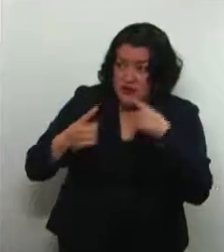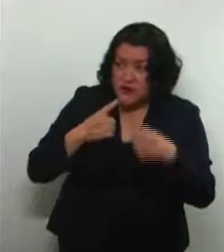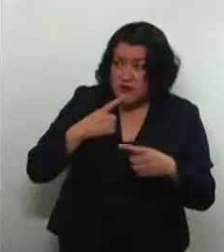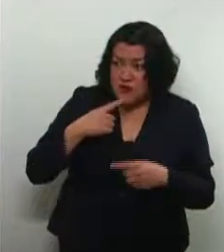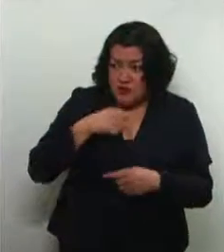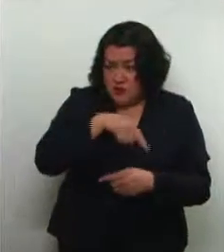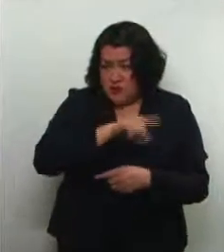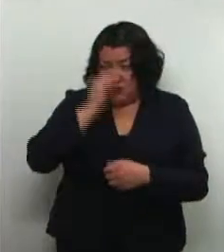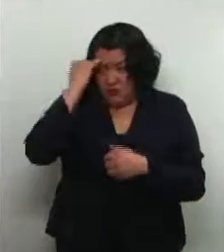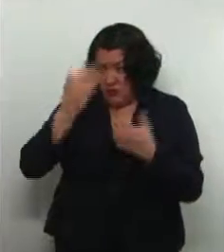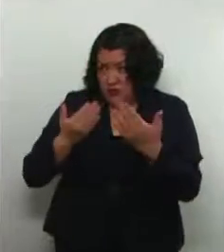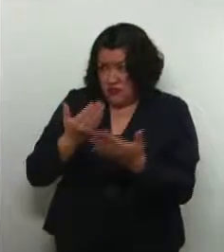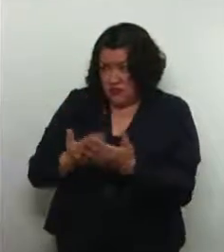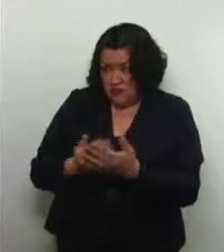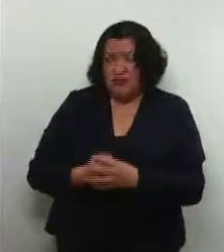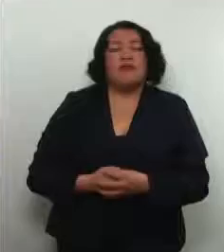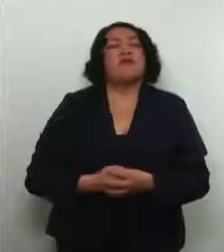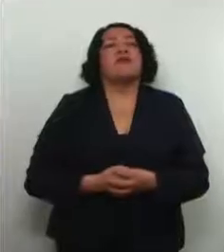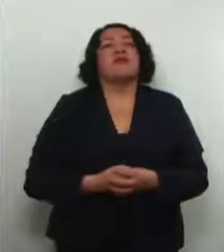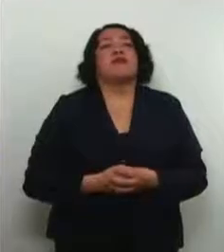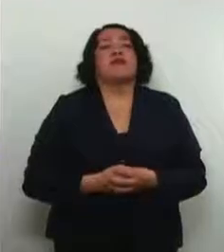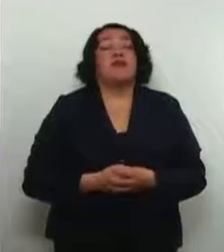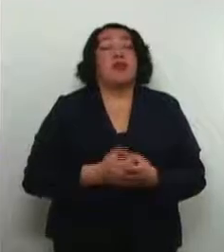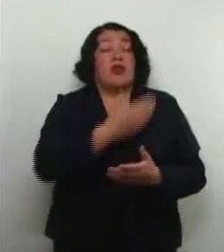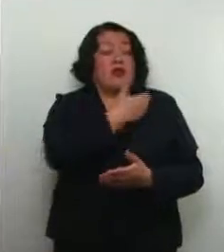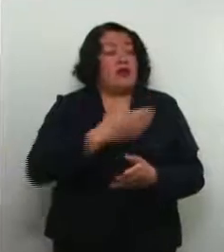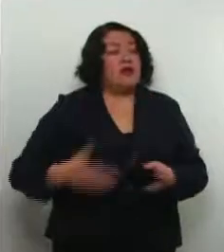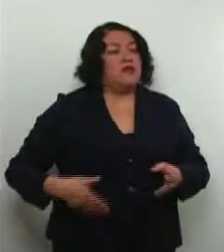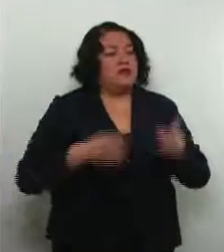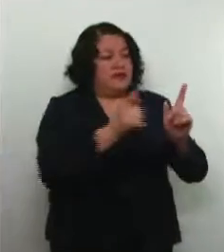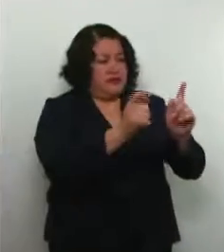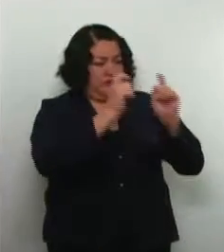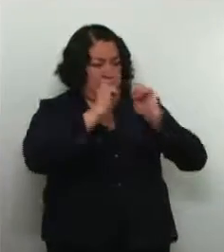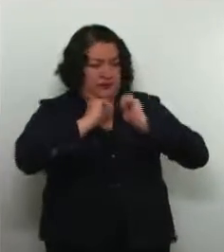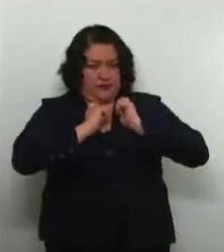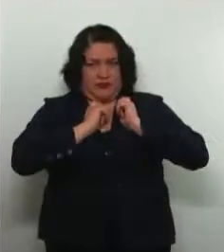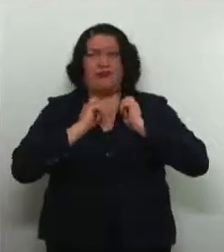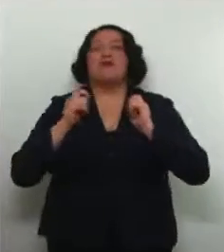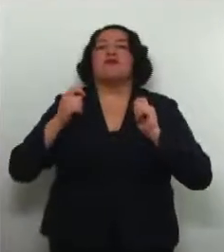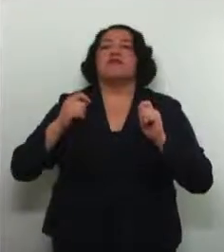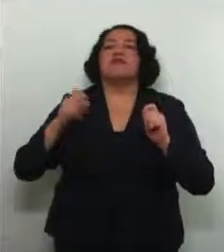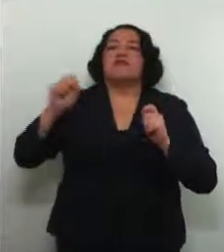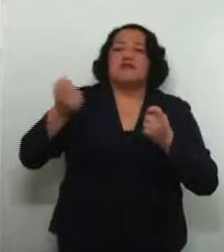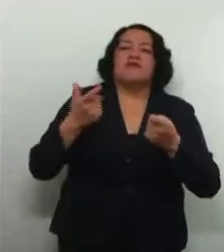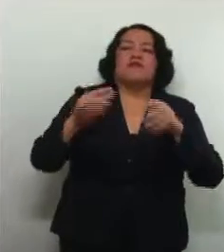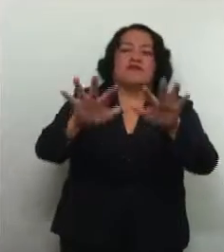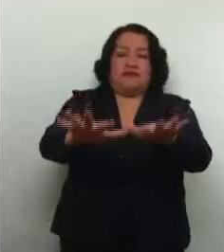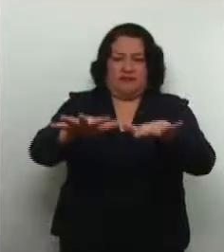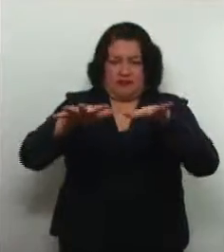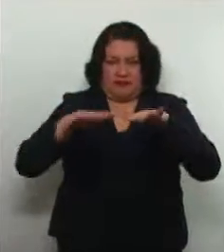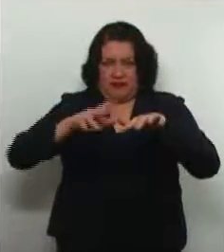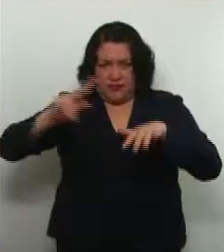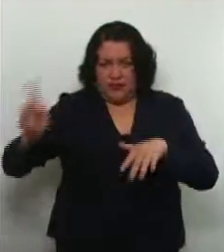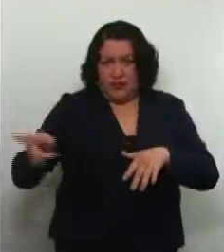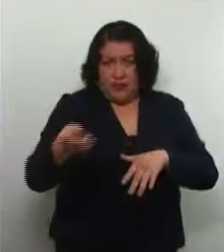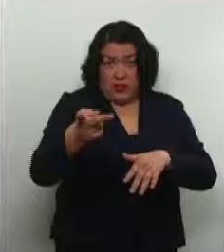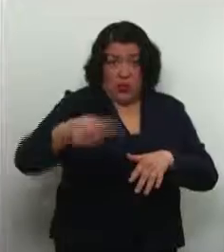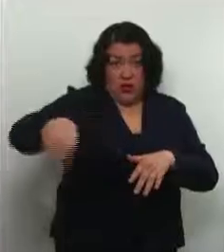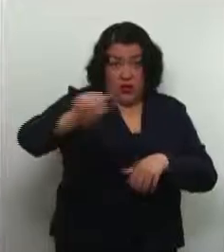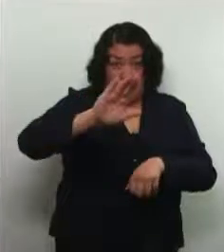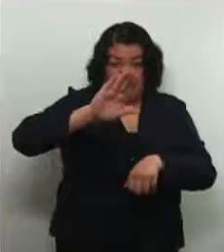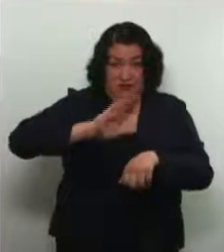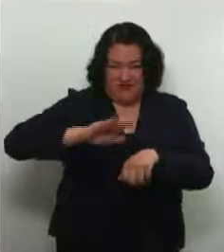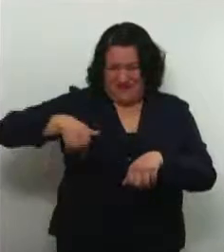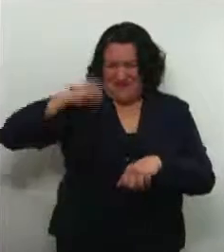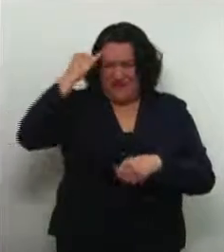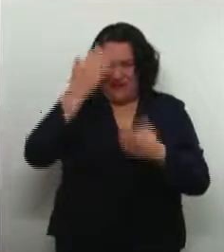discusión. Por instrucciones de la Presidencia, en votación económica se consulta a la Asamblea si se admite